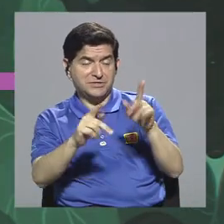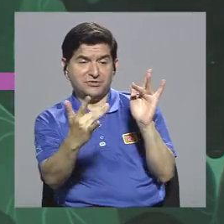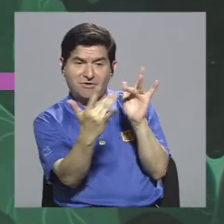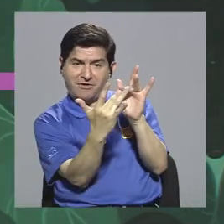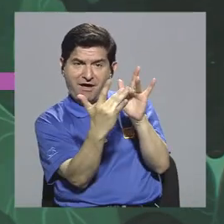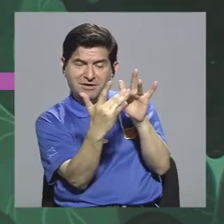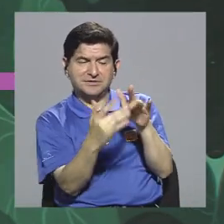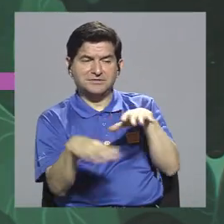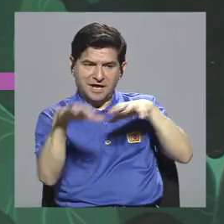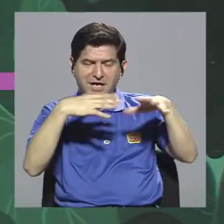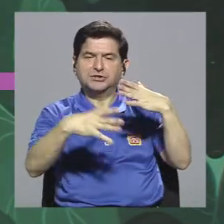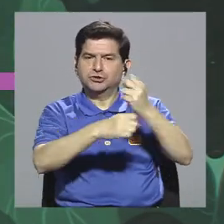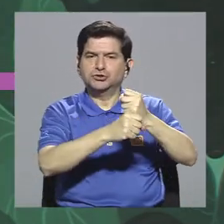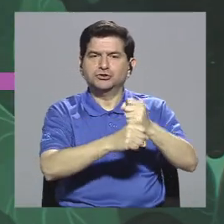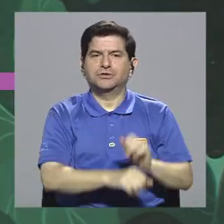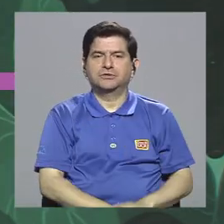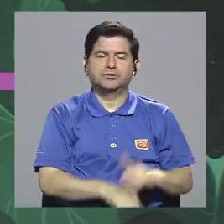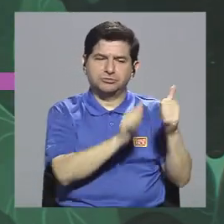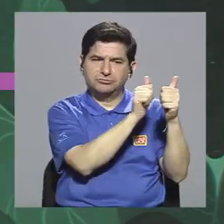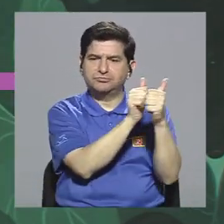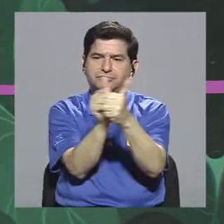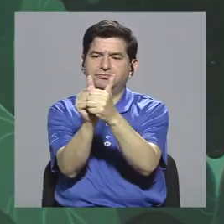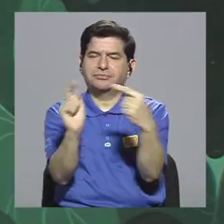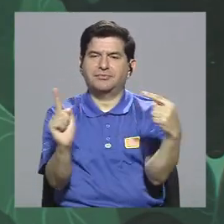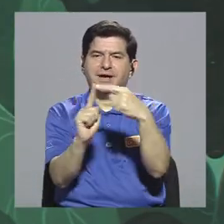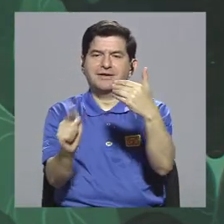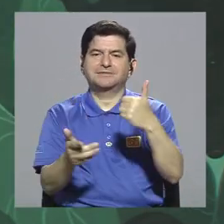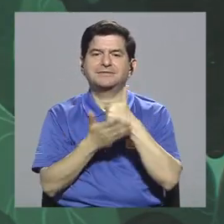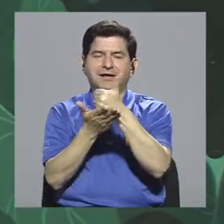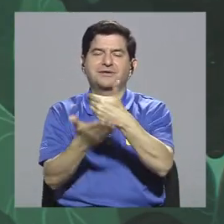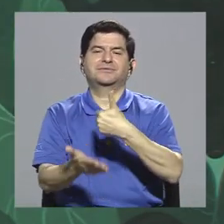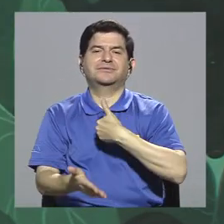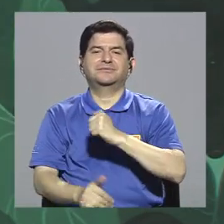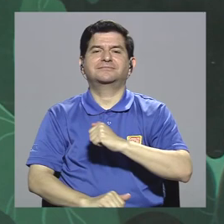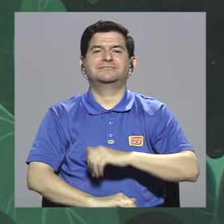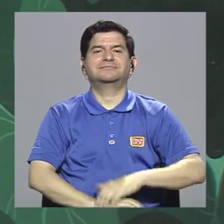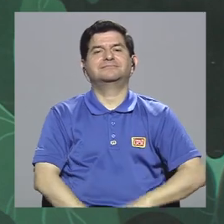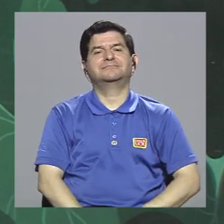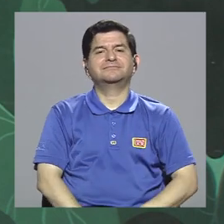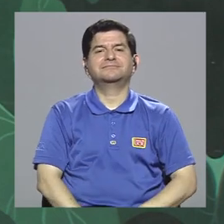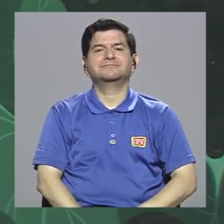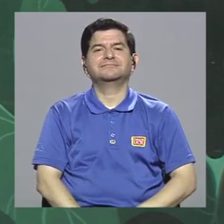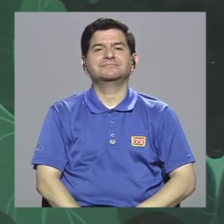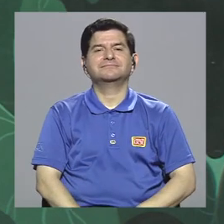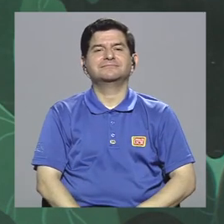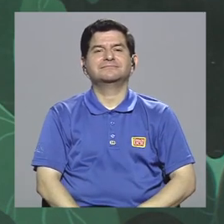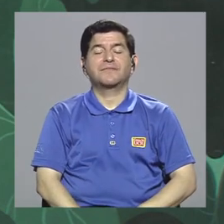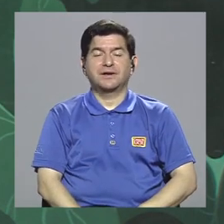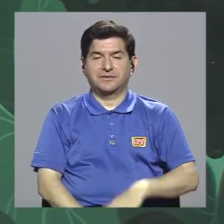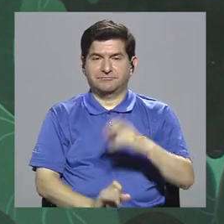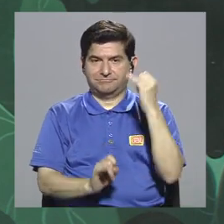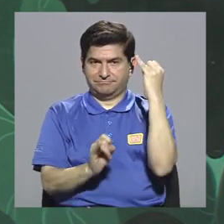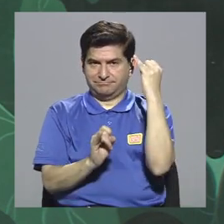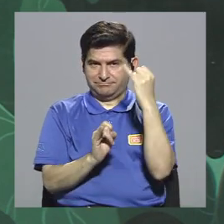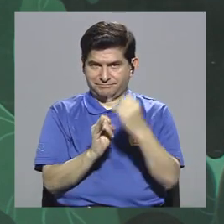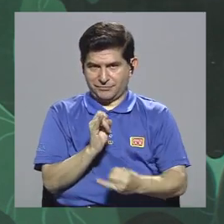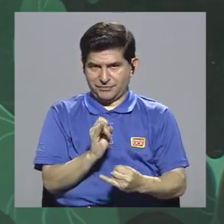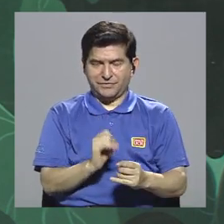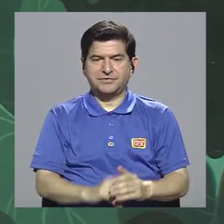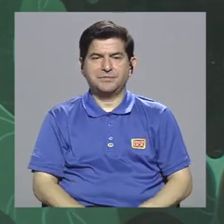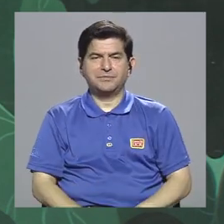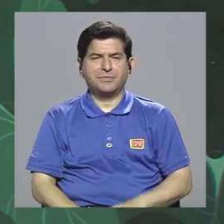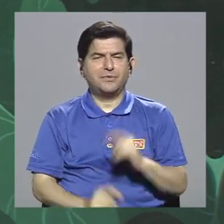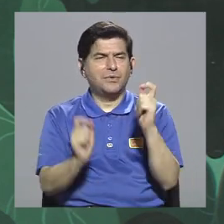actuar, ¿verdad?, y lo va a acompañar hasta recibir la ayuda que necesita. Y finalmente, y este punto a mí